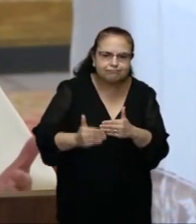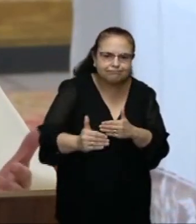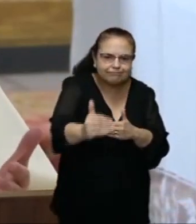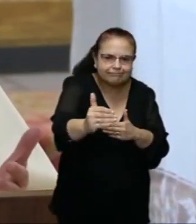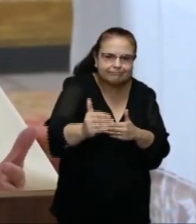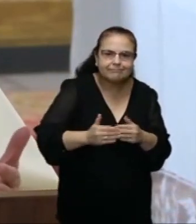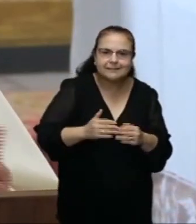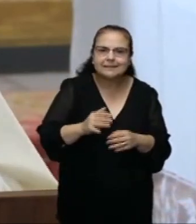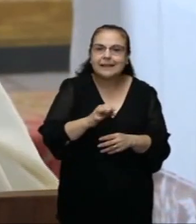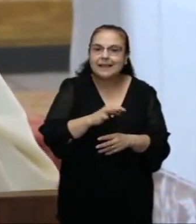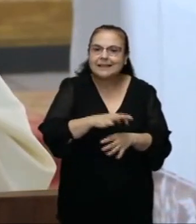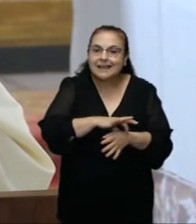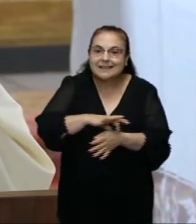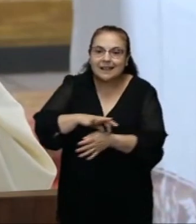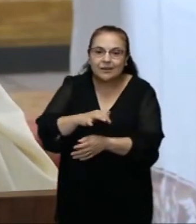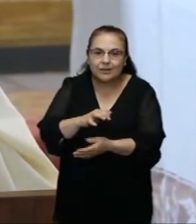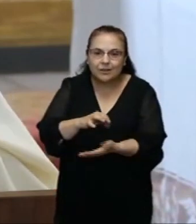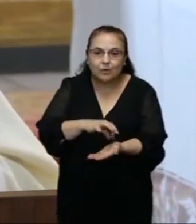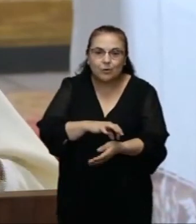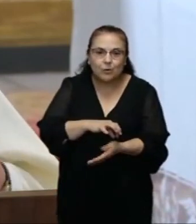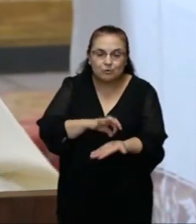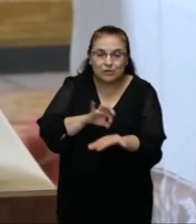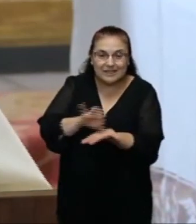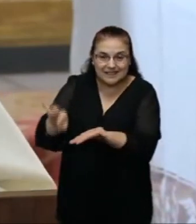del altar, digamos.